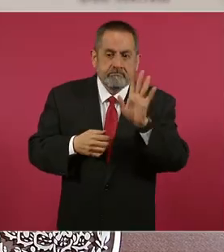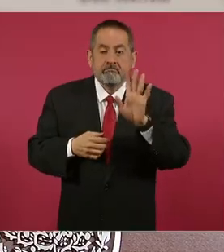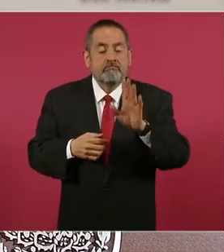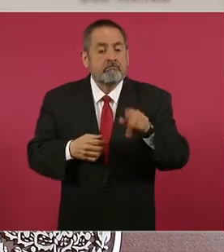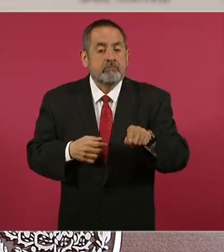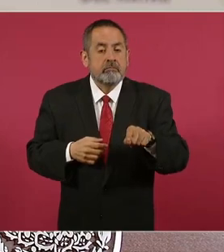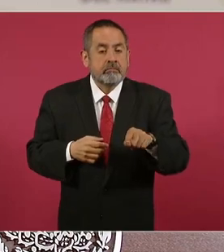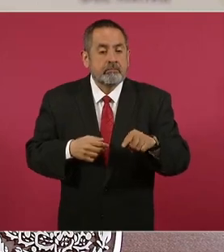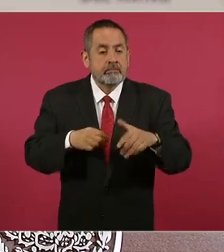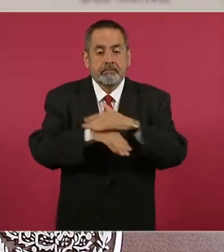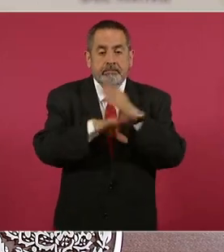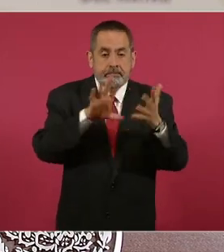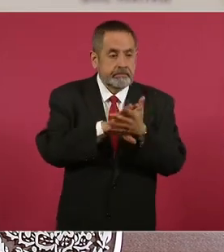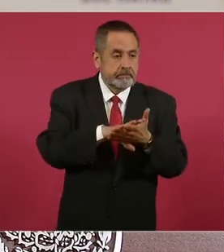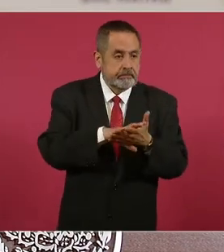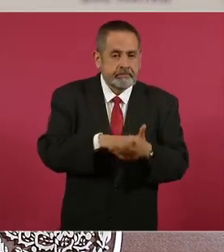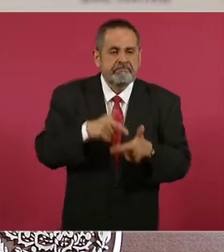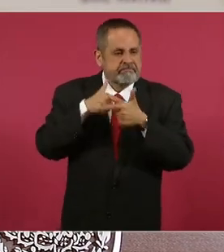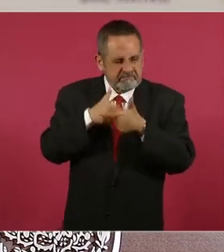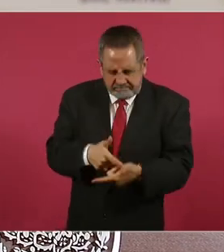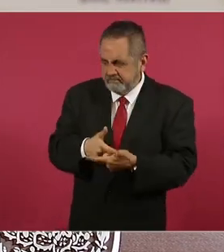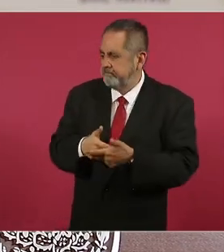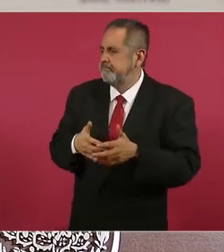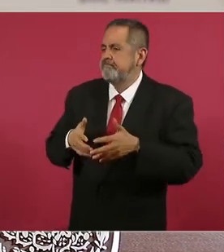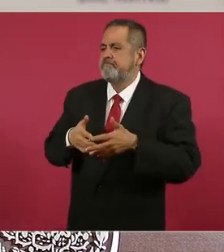de la cárcel y seguían adelante.